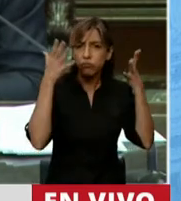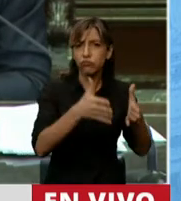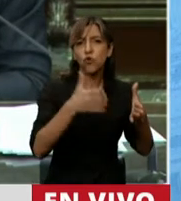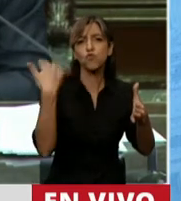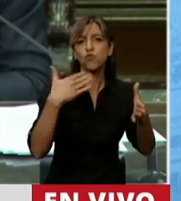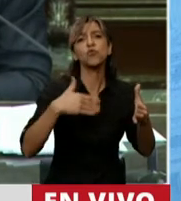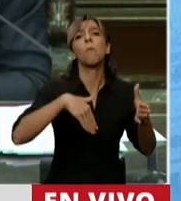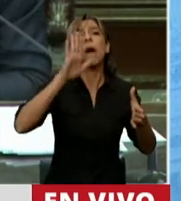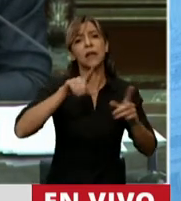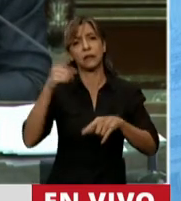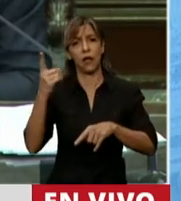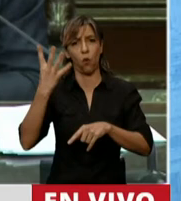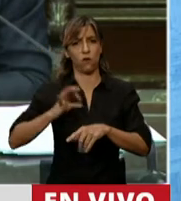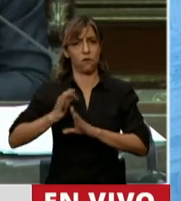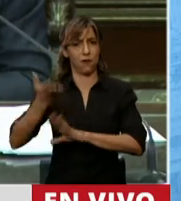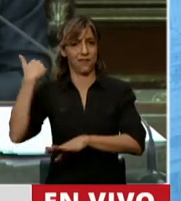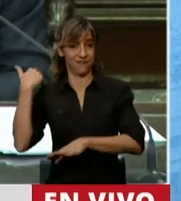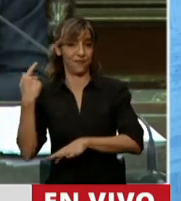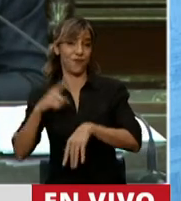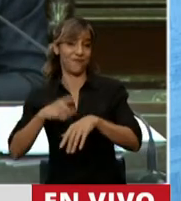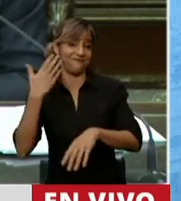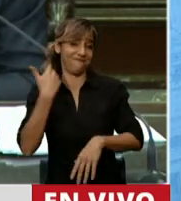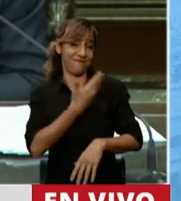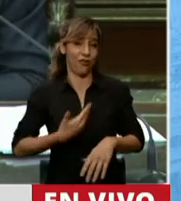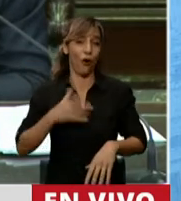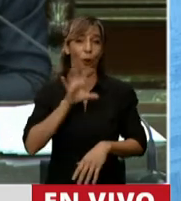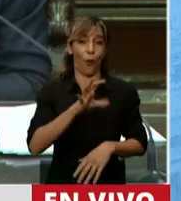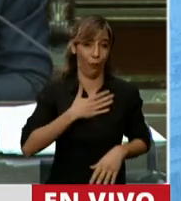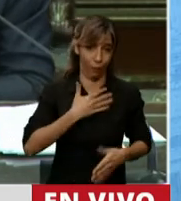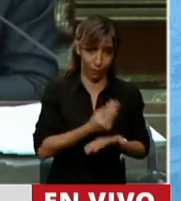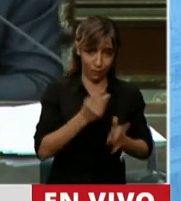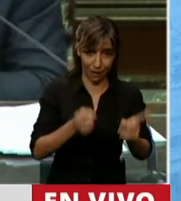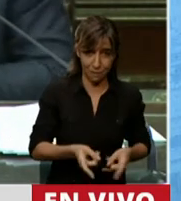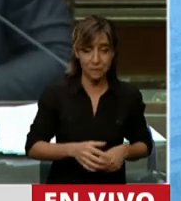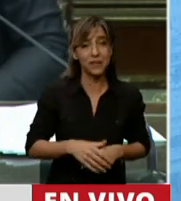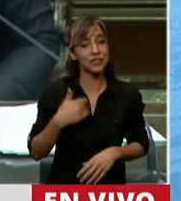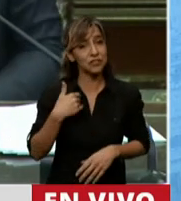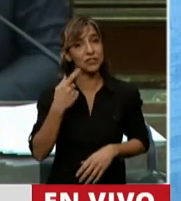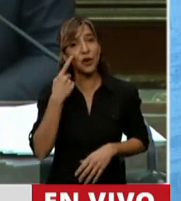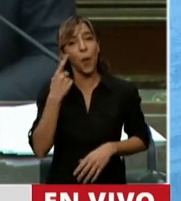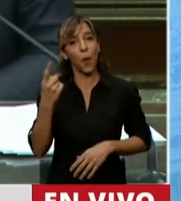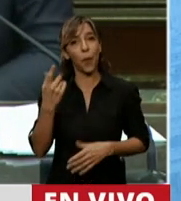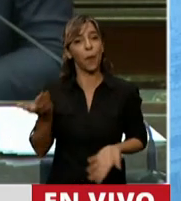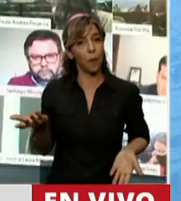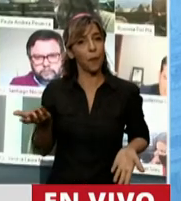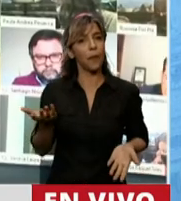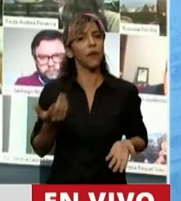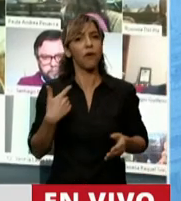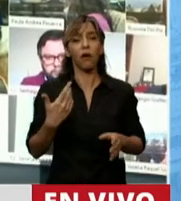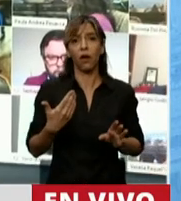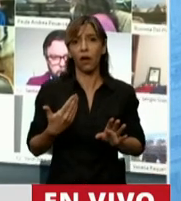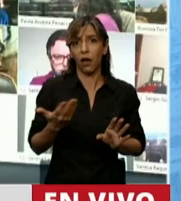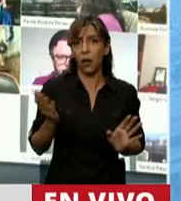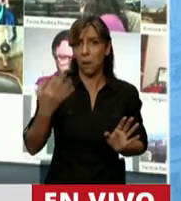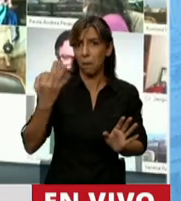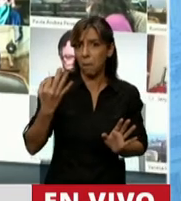fui gobernadora. Y digo, ¿por qué por el trabajo? Porque veo que hasta el 20 del 7, por